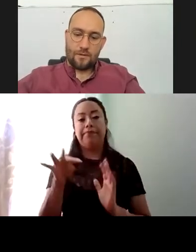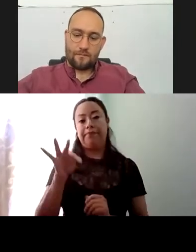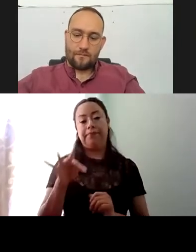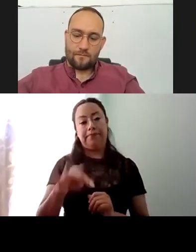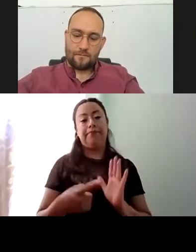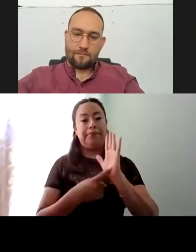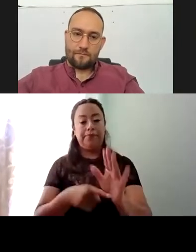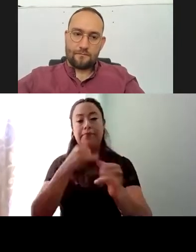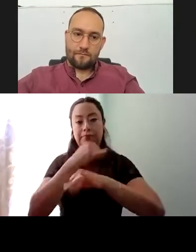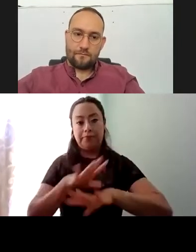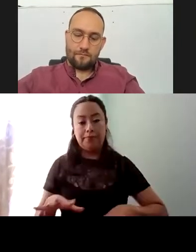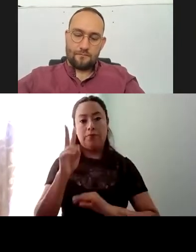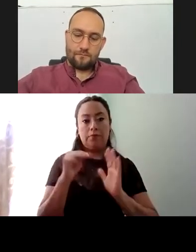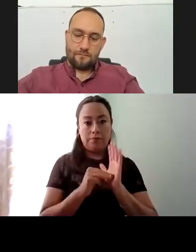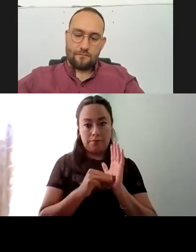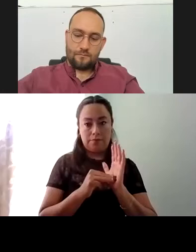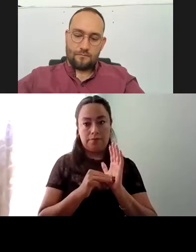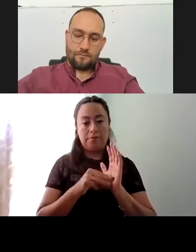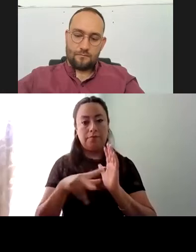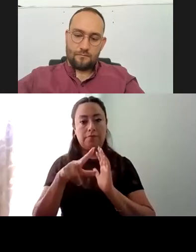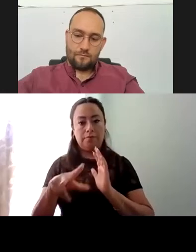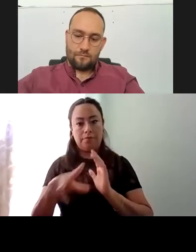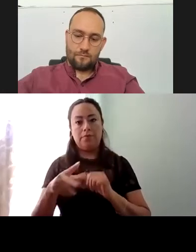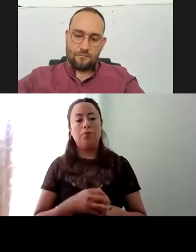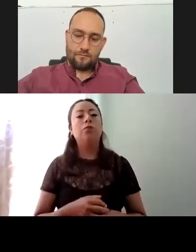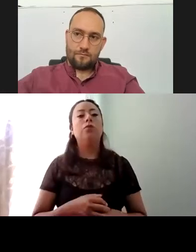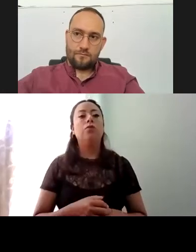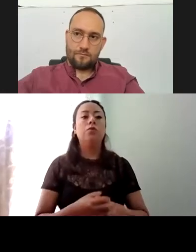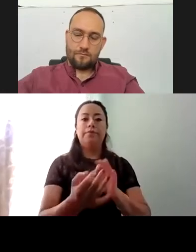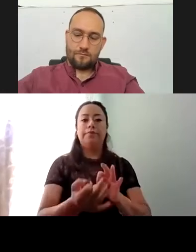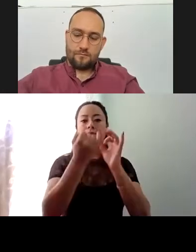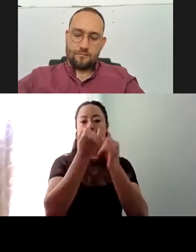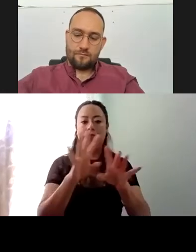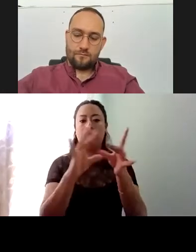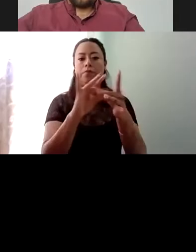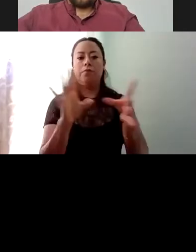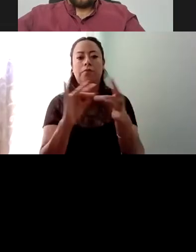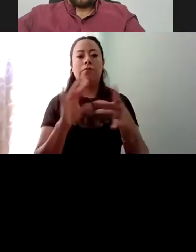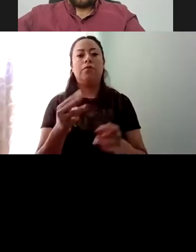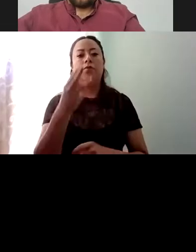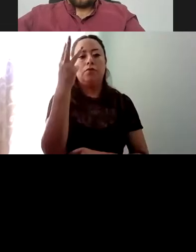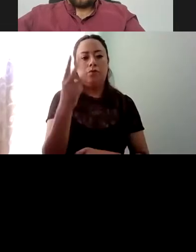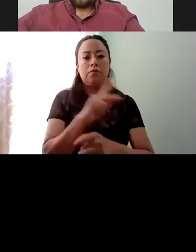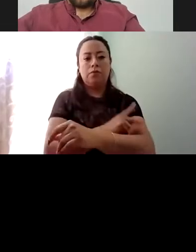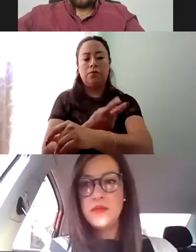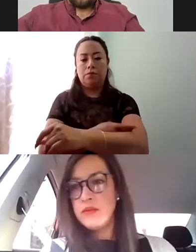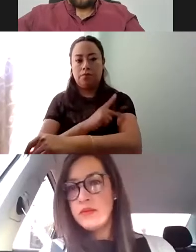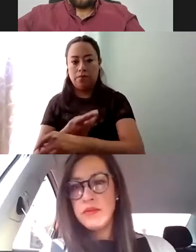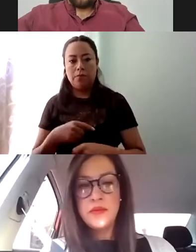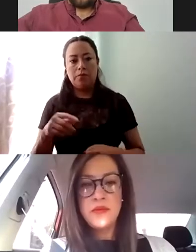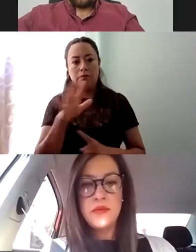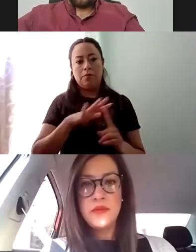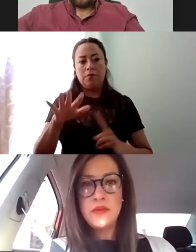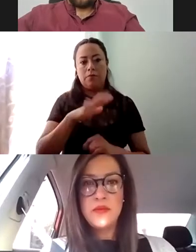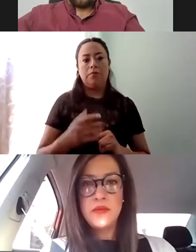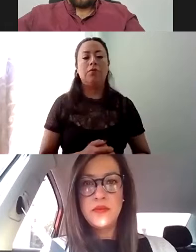informe anual 2018 de la Comisión a los 3 poderes locales, me fue solicitado dar el posicionamiento del Consejo Honorario de